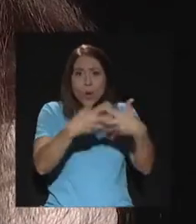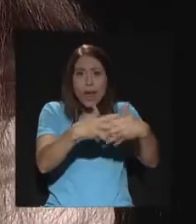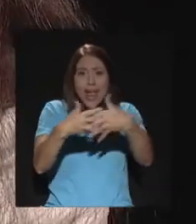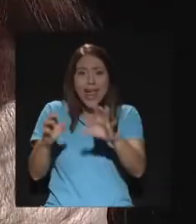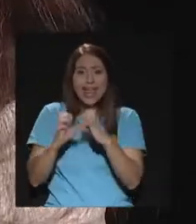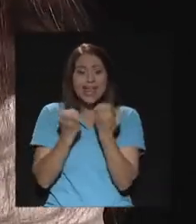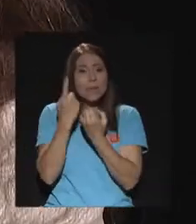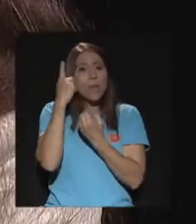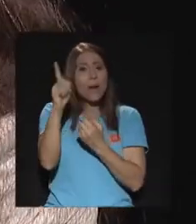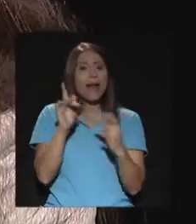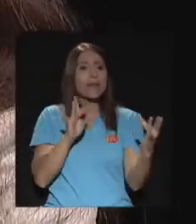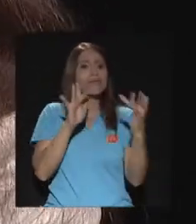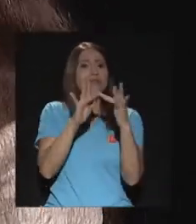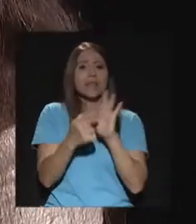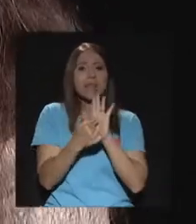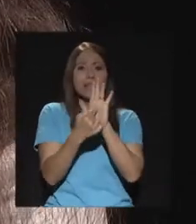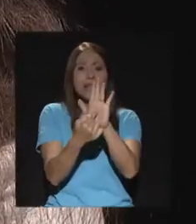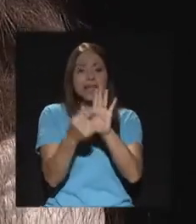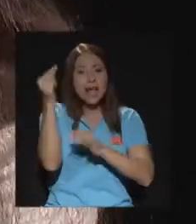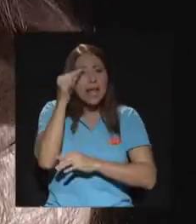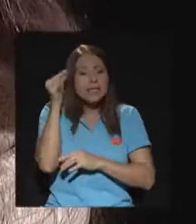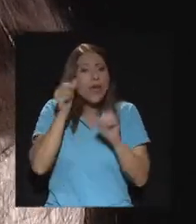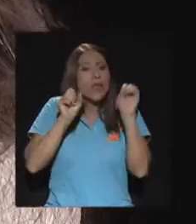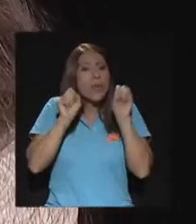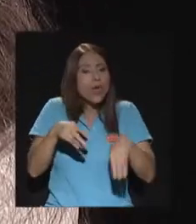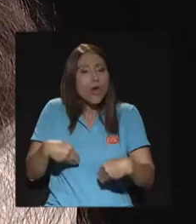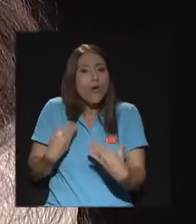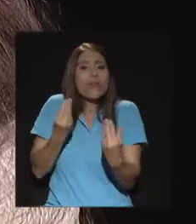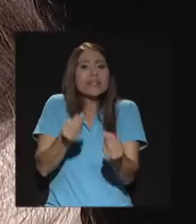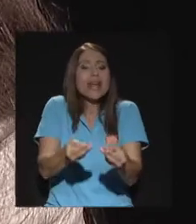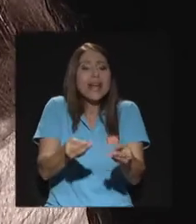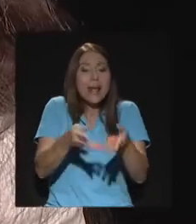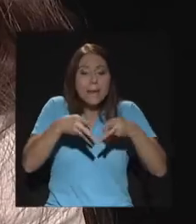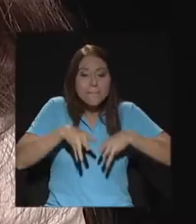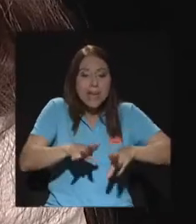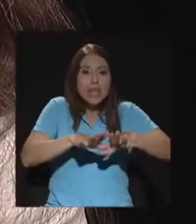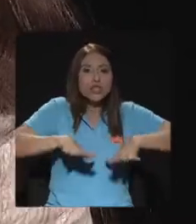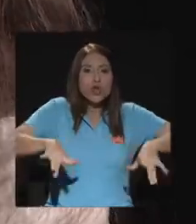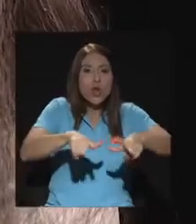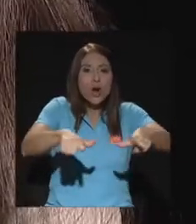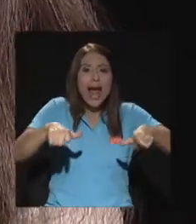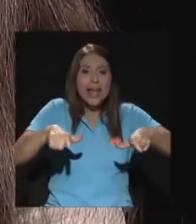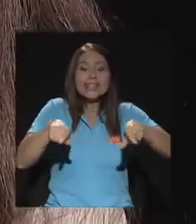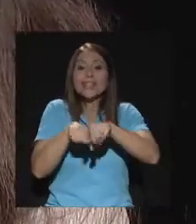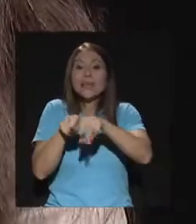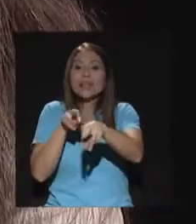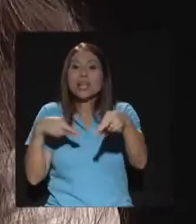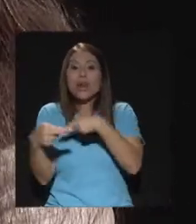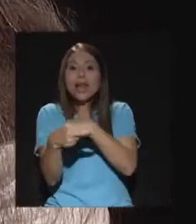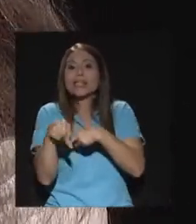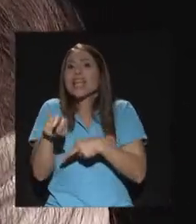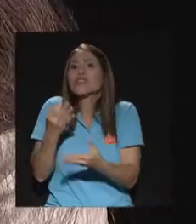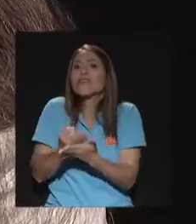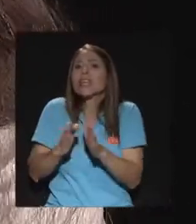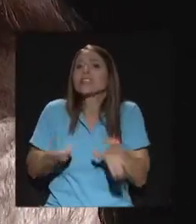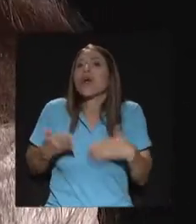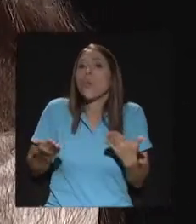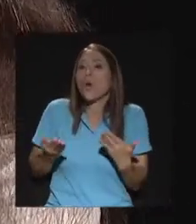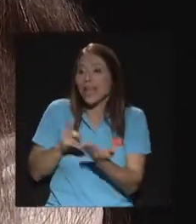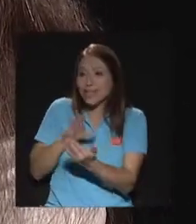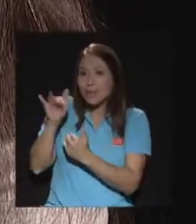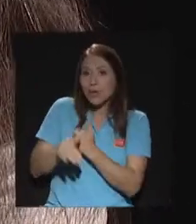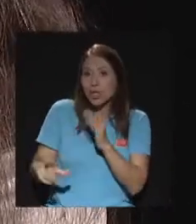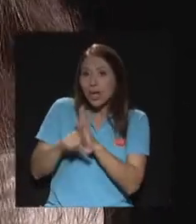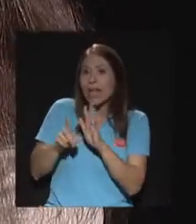Estado podría ofrecer medios locales, medios regionales. ¿Eso con qué se financia? En ese proyecto de ley, ojalá que ya lo haya leído,